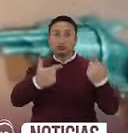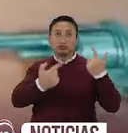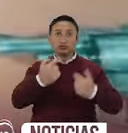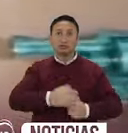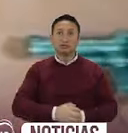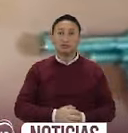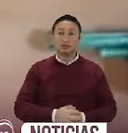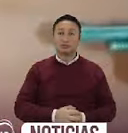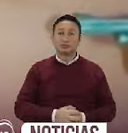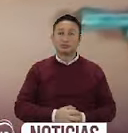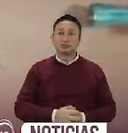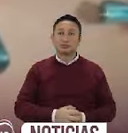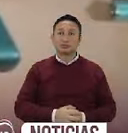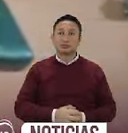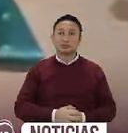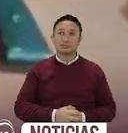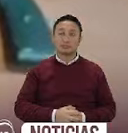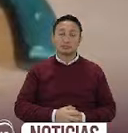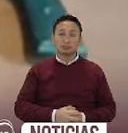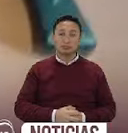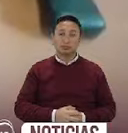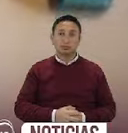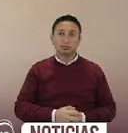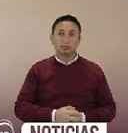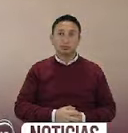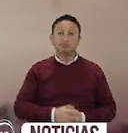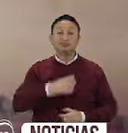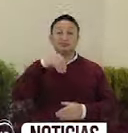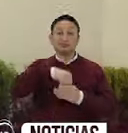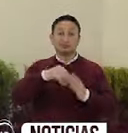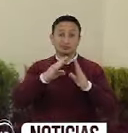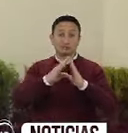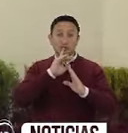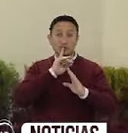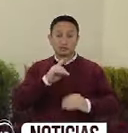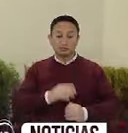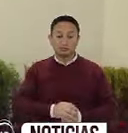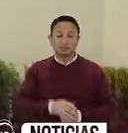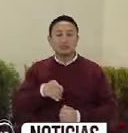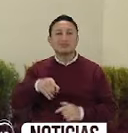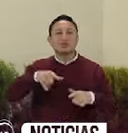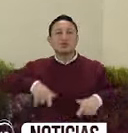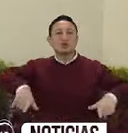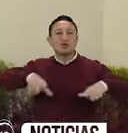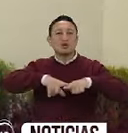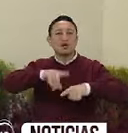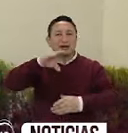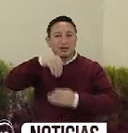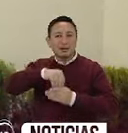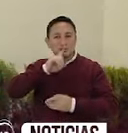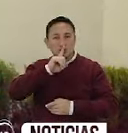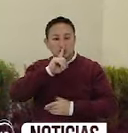y 3 revólveres permanecían guardados en el interior de la casa. En este lugar había un centro de acopio de armamento